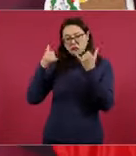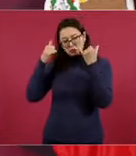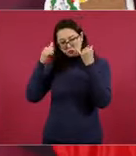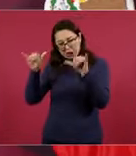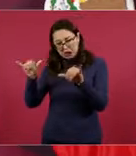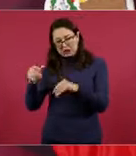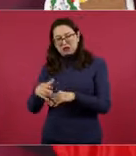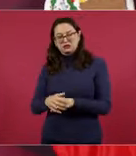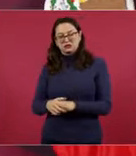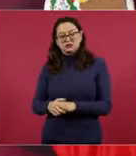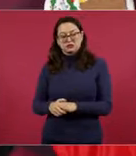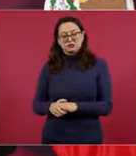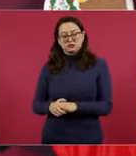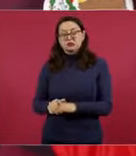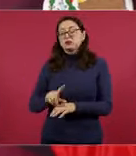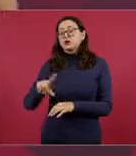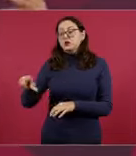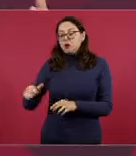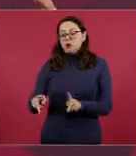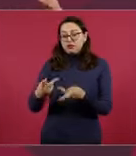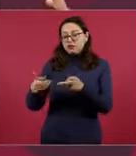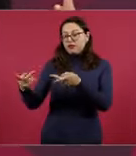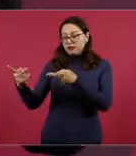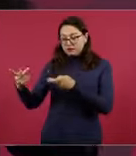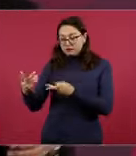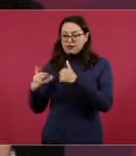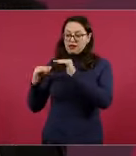corral, y fueron vendiendo para hacer la casa,